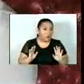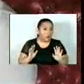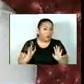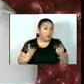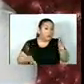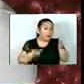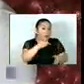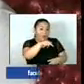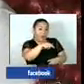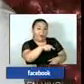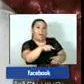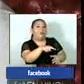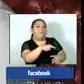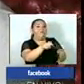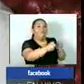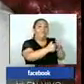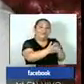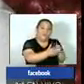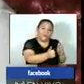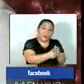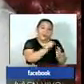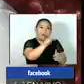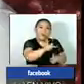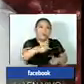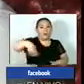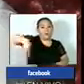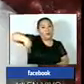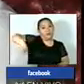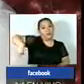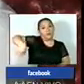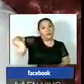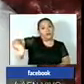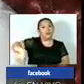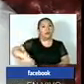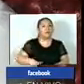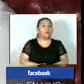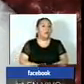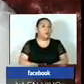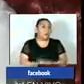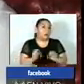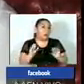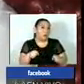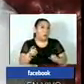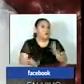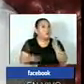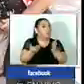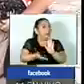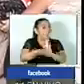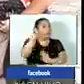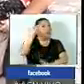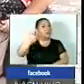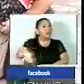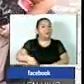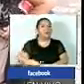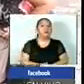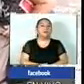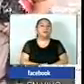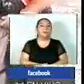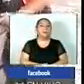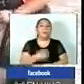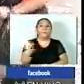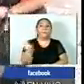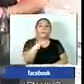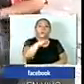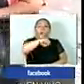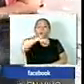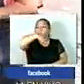perjudicar, digámoslo, en el punto de la cebolla, tendría que incrementar un poquito más. Para los amantes de las